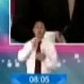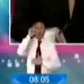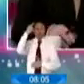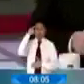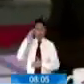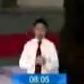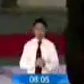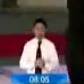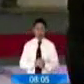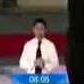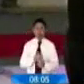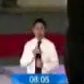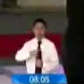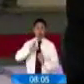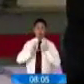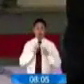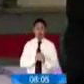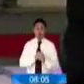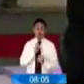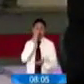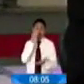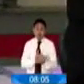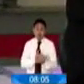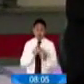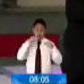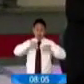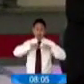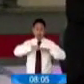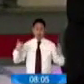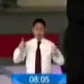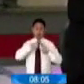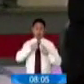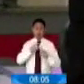Paula Romo, conversando con ustedes. Vamos a cerrar la emisión del Comercio TV acá en Televisión.